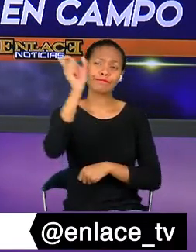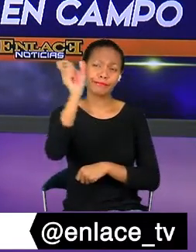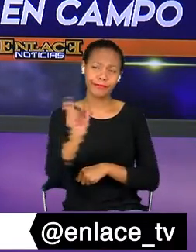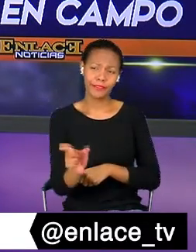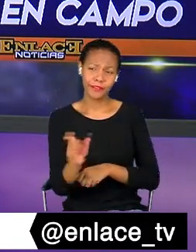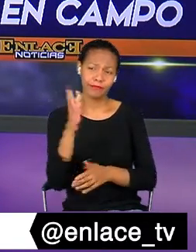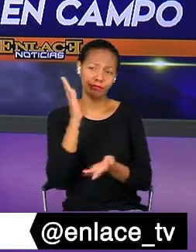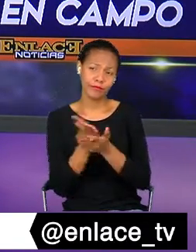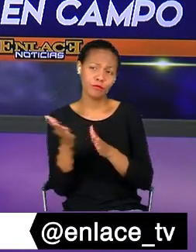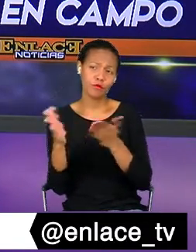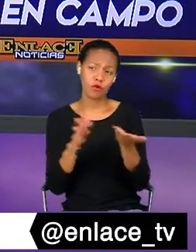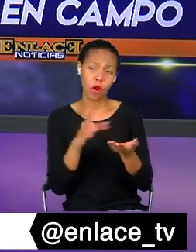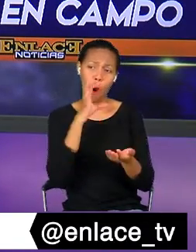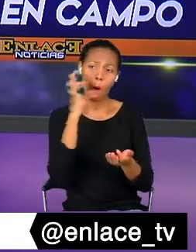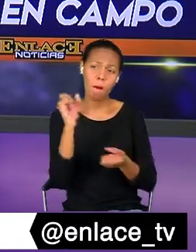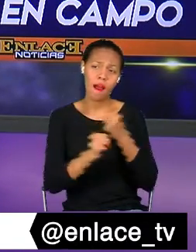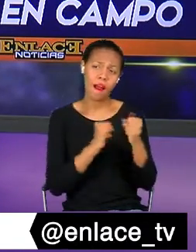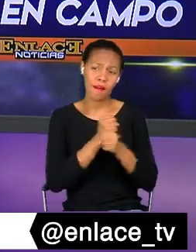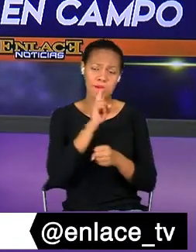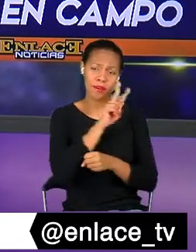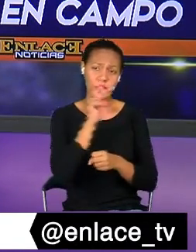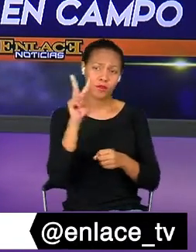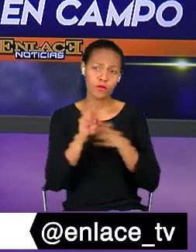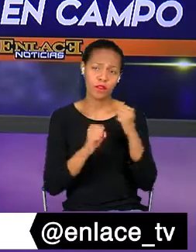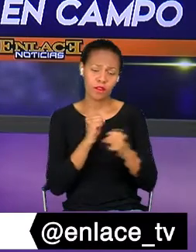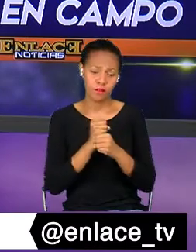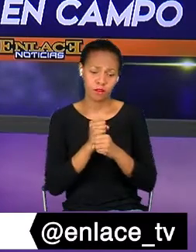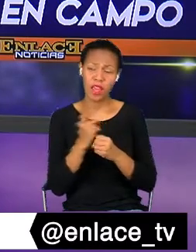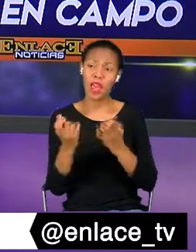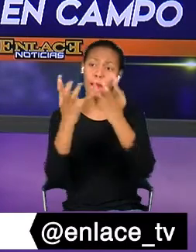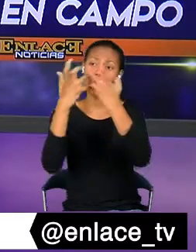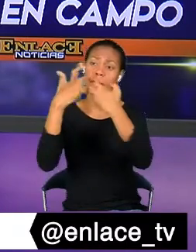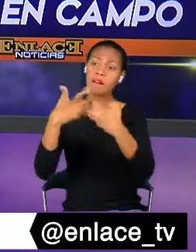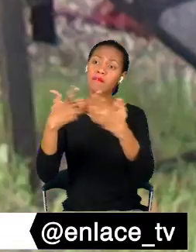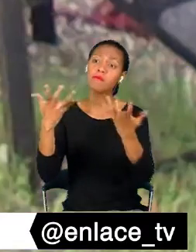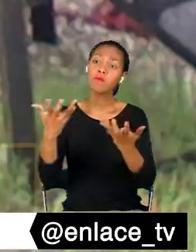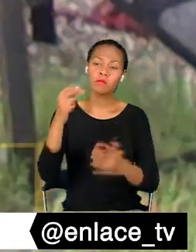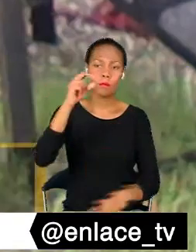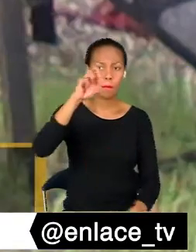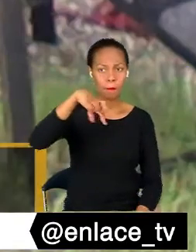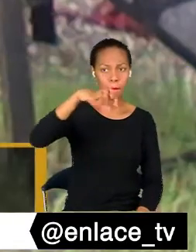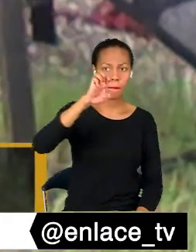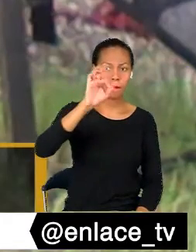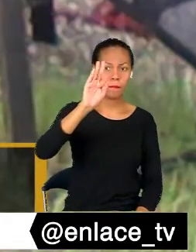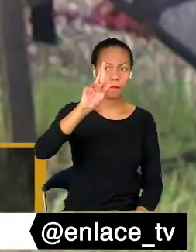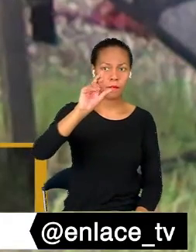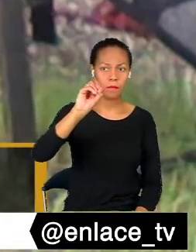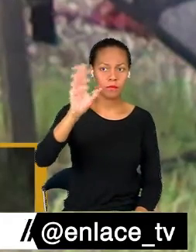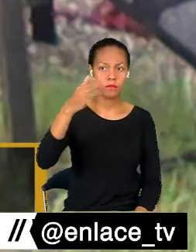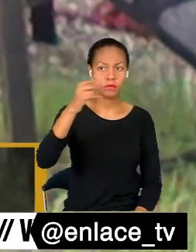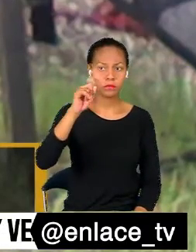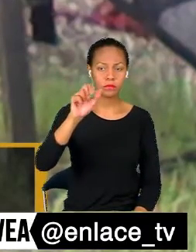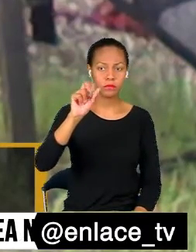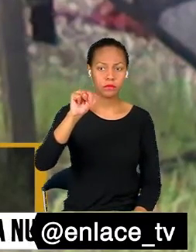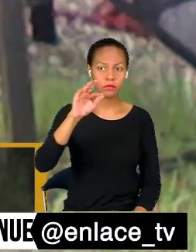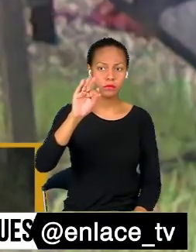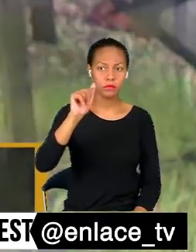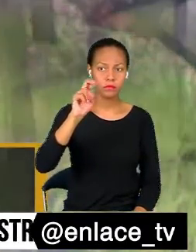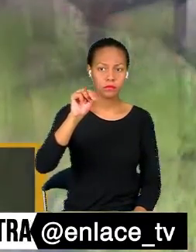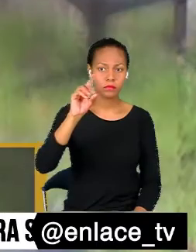El occiso de 22 años de edad laboraba para la empresa Petro Santander. Fernando Gómez, de 22 años de edad, fue la